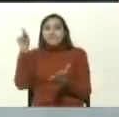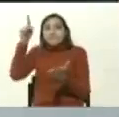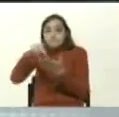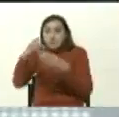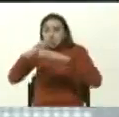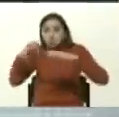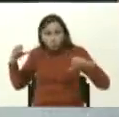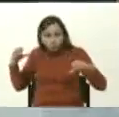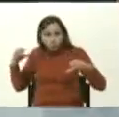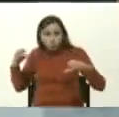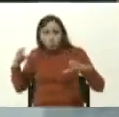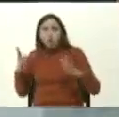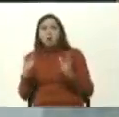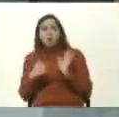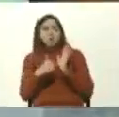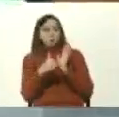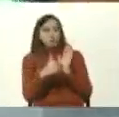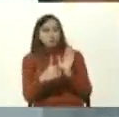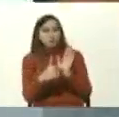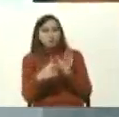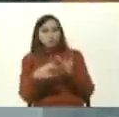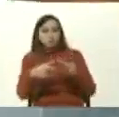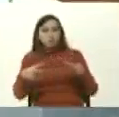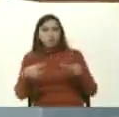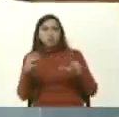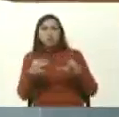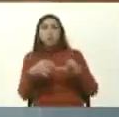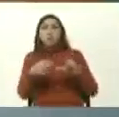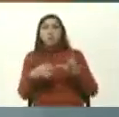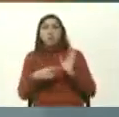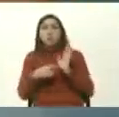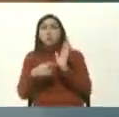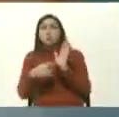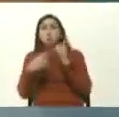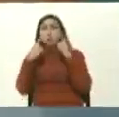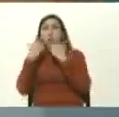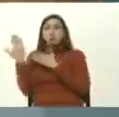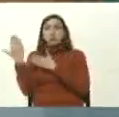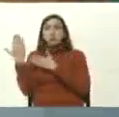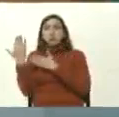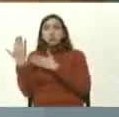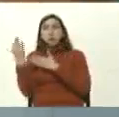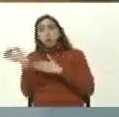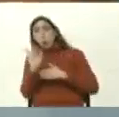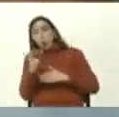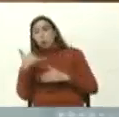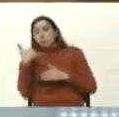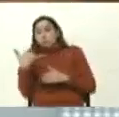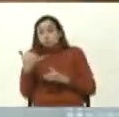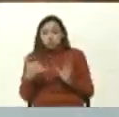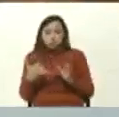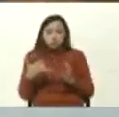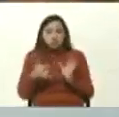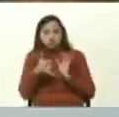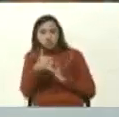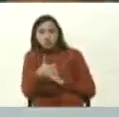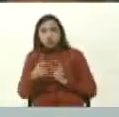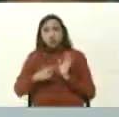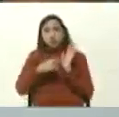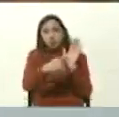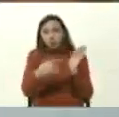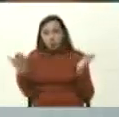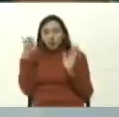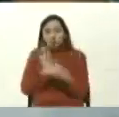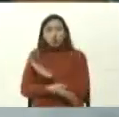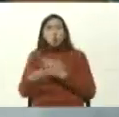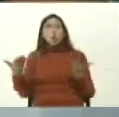de transporte, muestran su B-Ticket, lo tengan en físico o en su teléfono, y con un